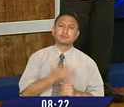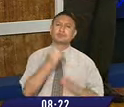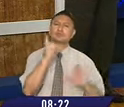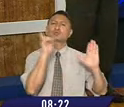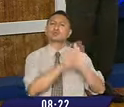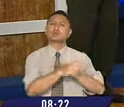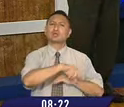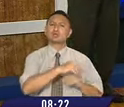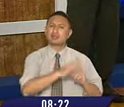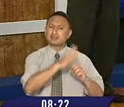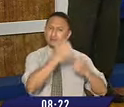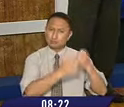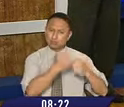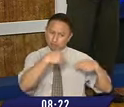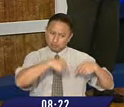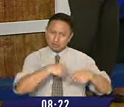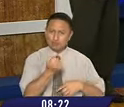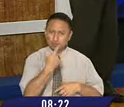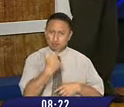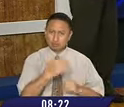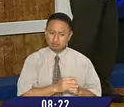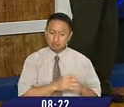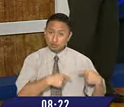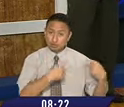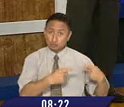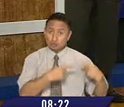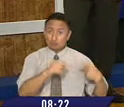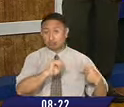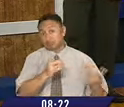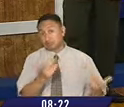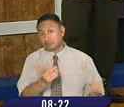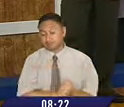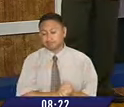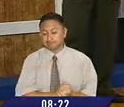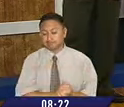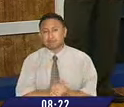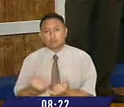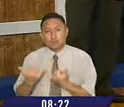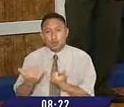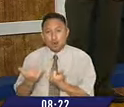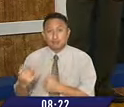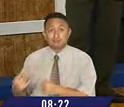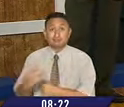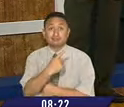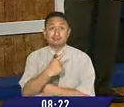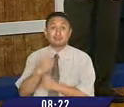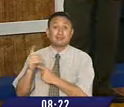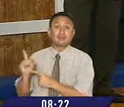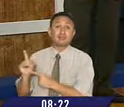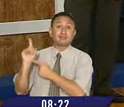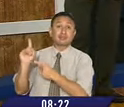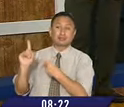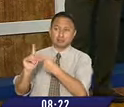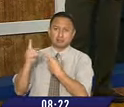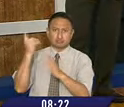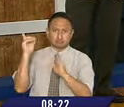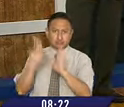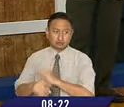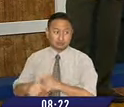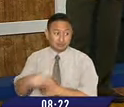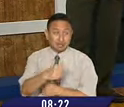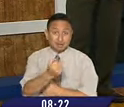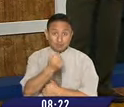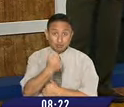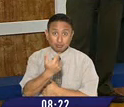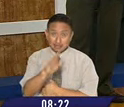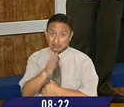es realmente a diario las que se hacen en el país. Sin embargo, esta vez les vamos a contar la historia de un ciudadano que denuncia que por la falta de insumos